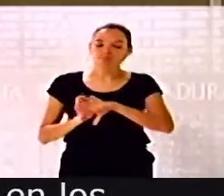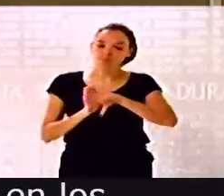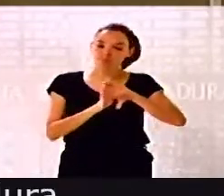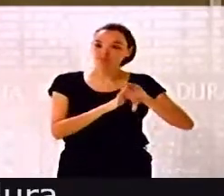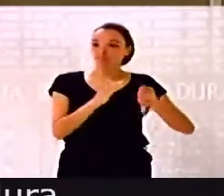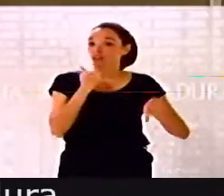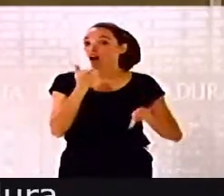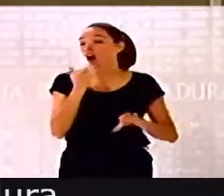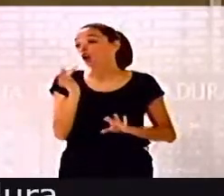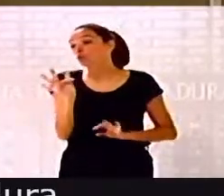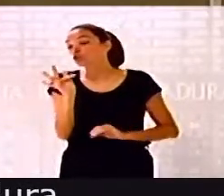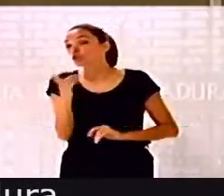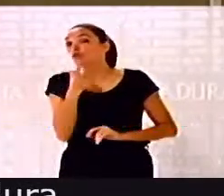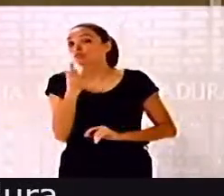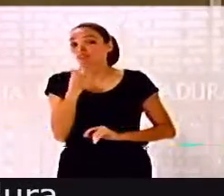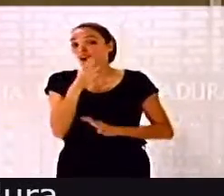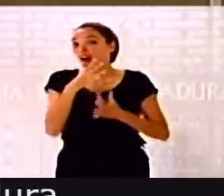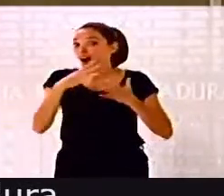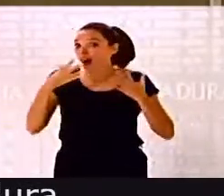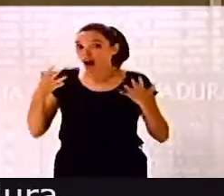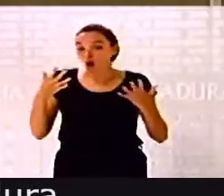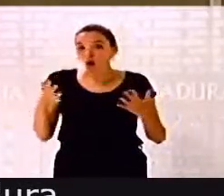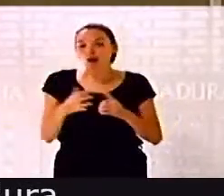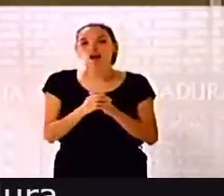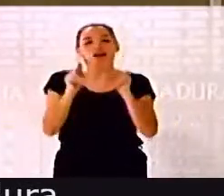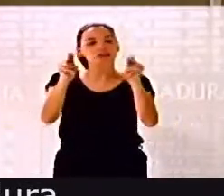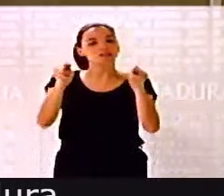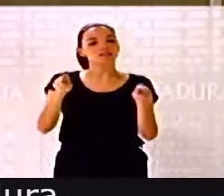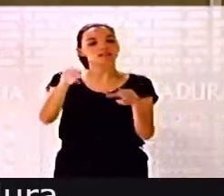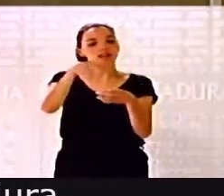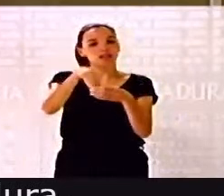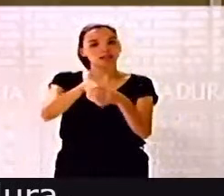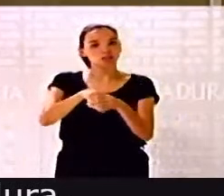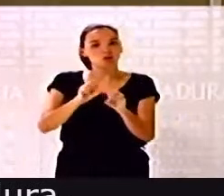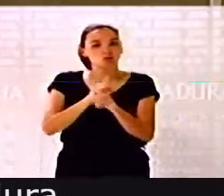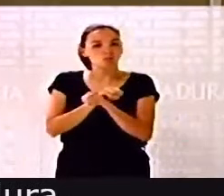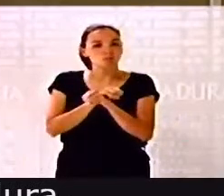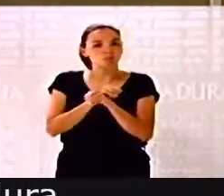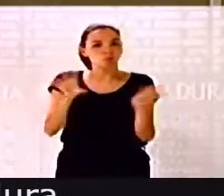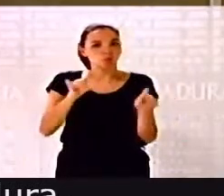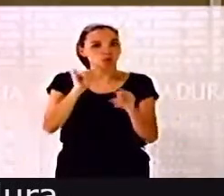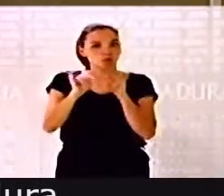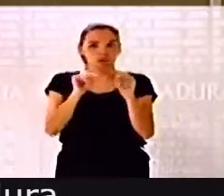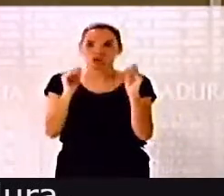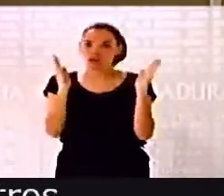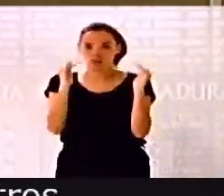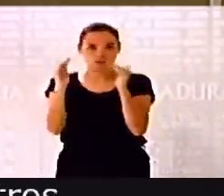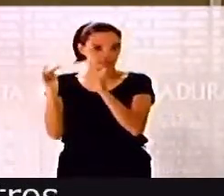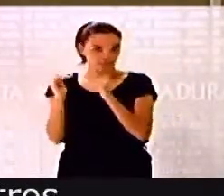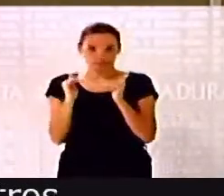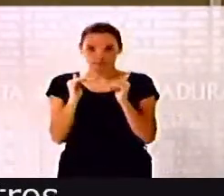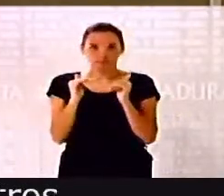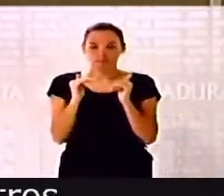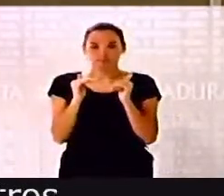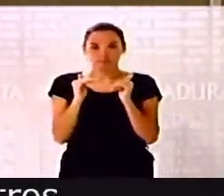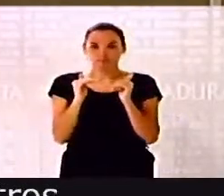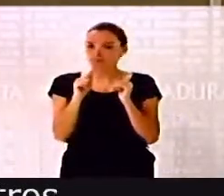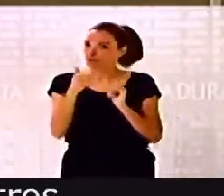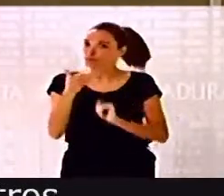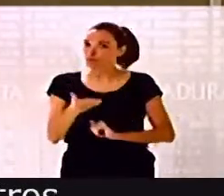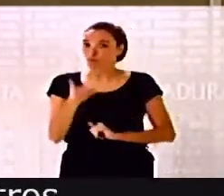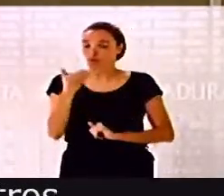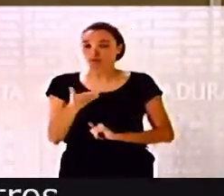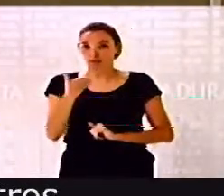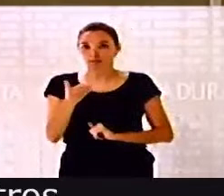decirles que no hay ningún brote en este momento en centros residenciales, ningún brote en centros residenciales, y esto es muy